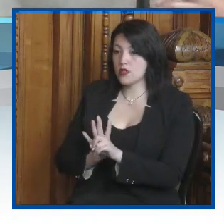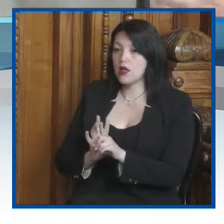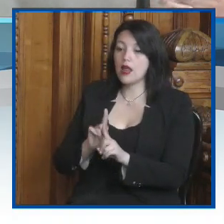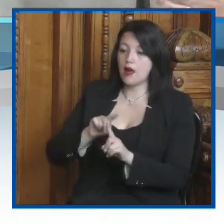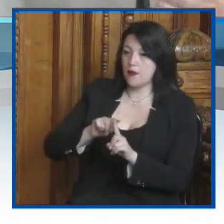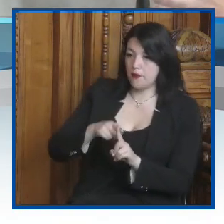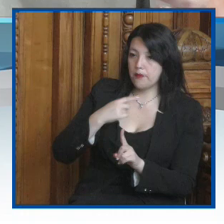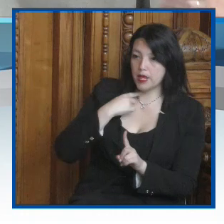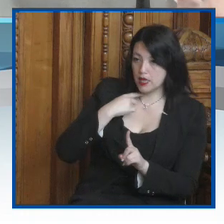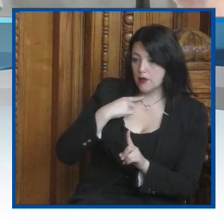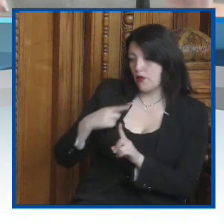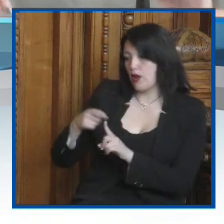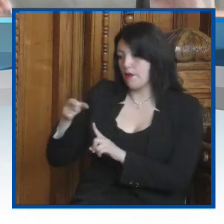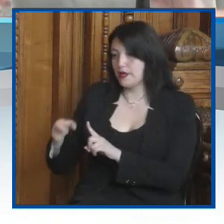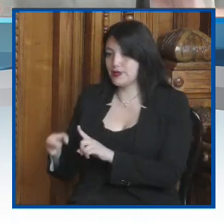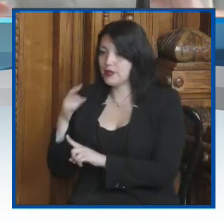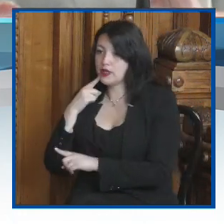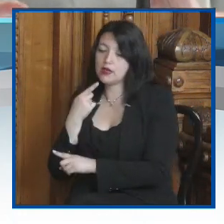víctima o un testigo.